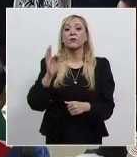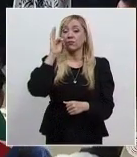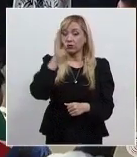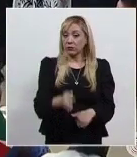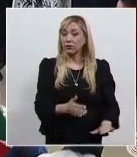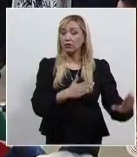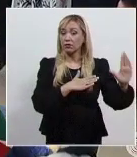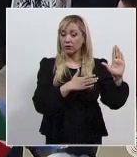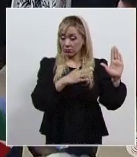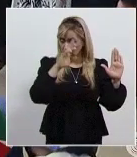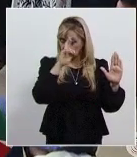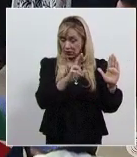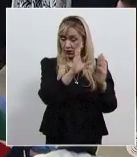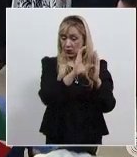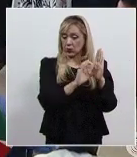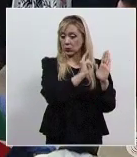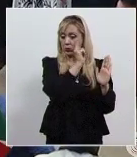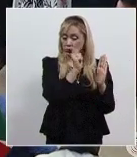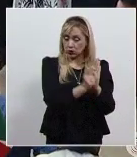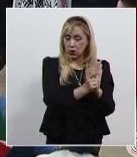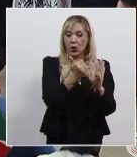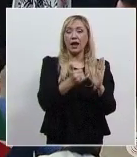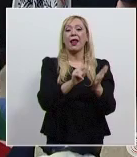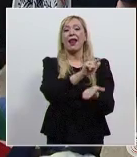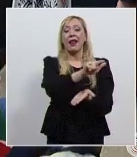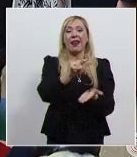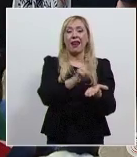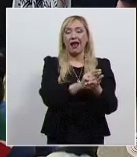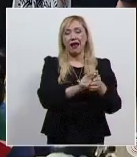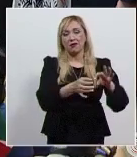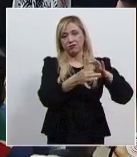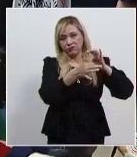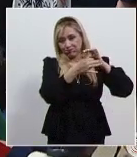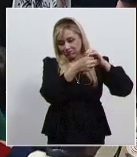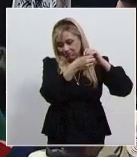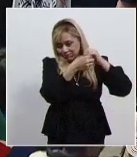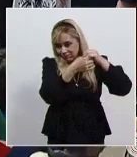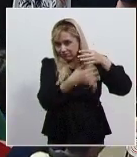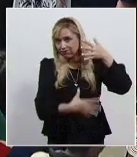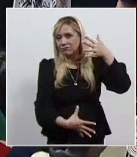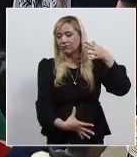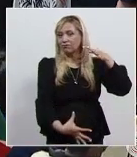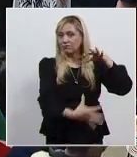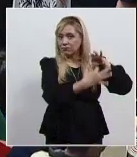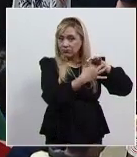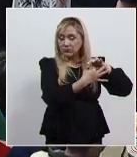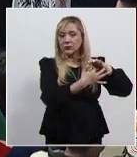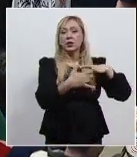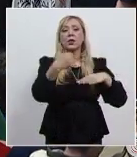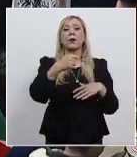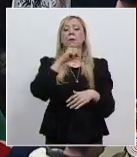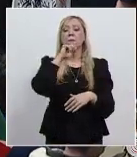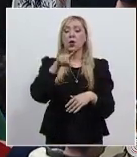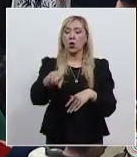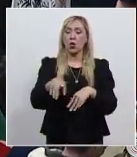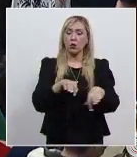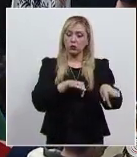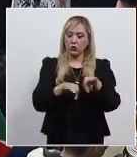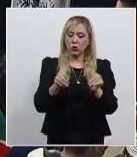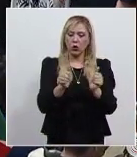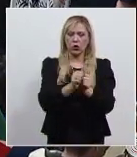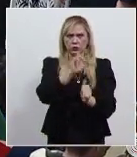guardar y hacer guardar la Constitución Política de los Estados Unidos Mexicanos, las leyes que de ella emanen y desempeñar leal